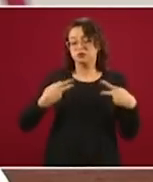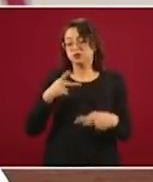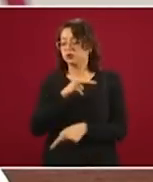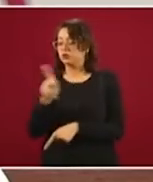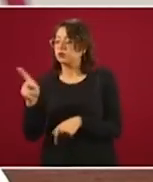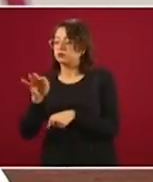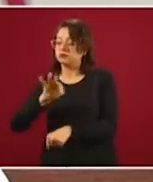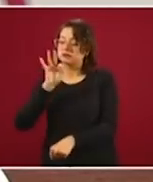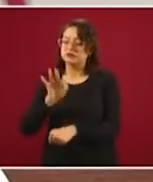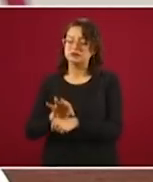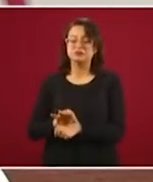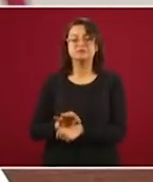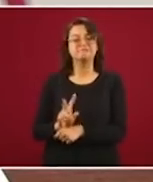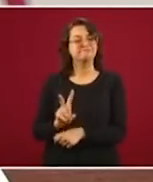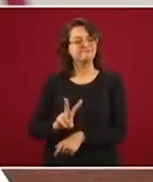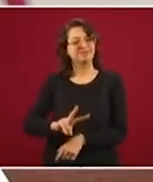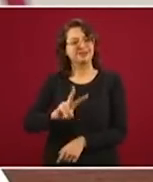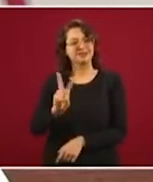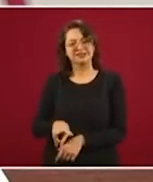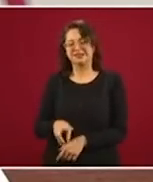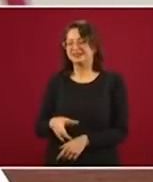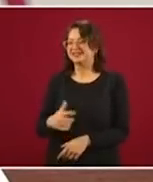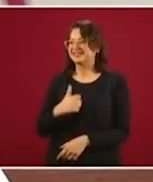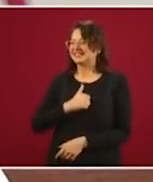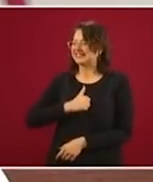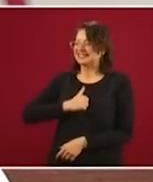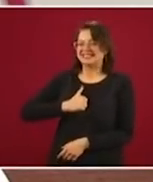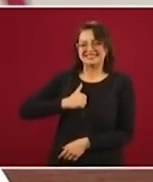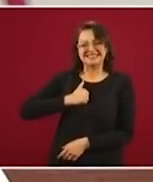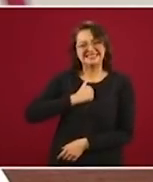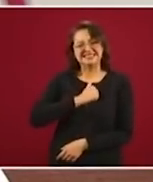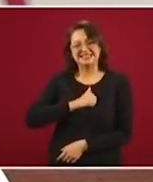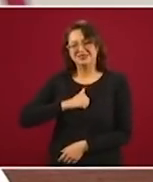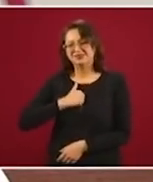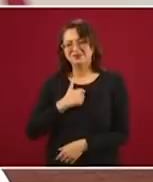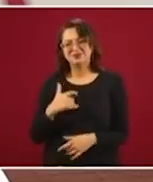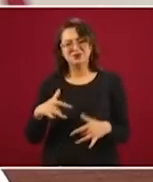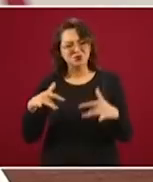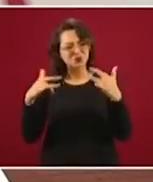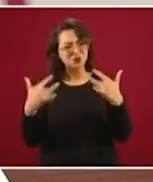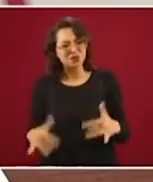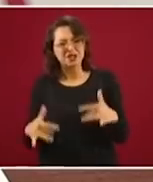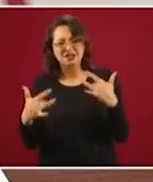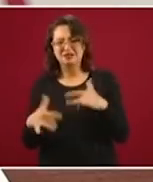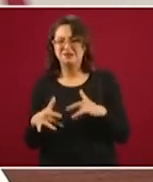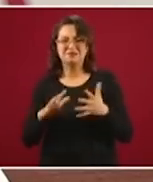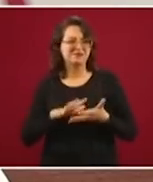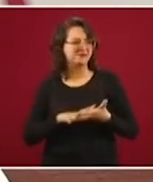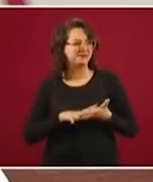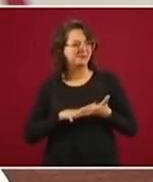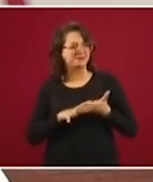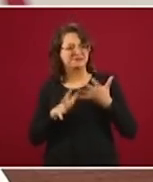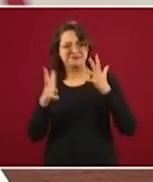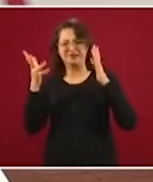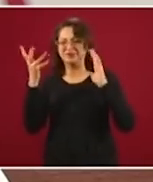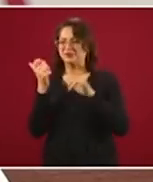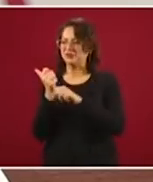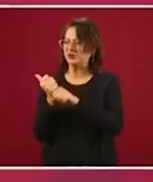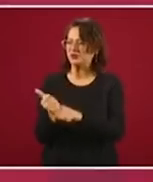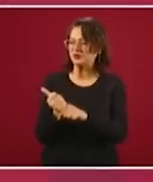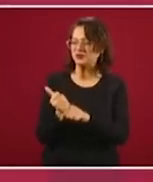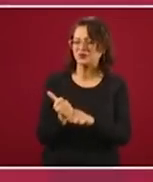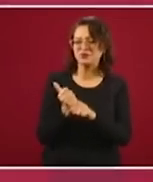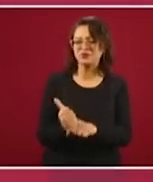mucho lo que pasa por la violencia que se padece en el